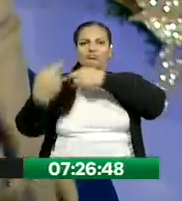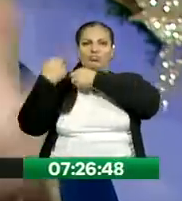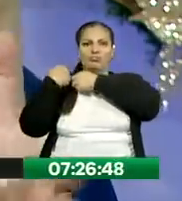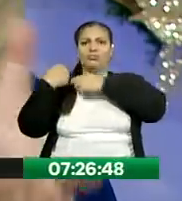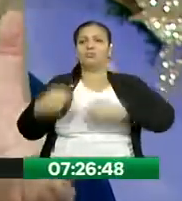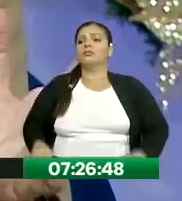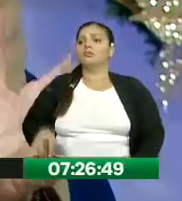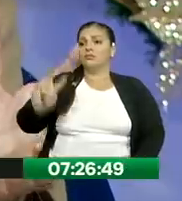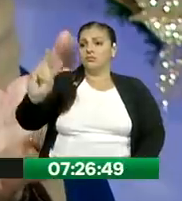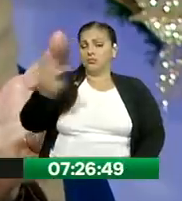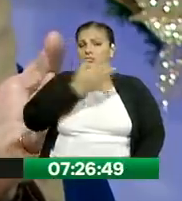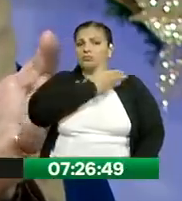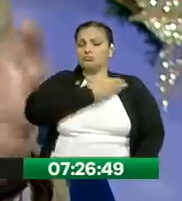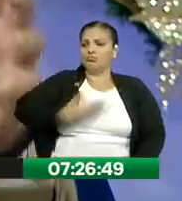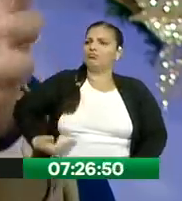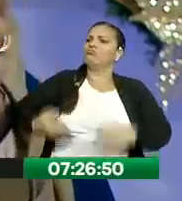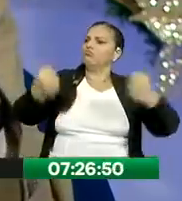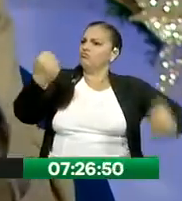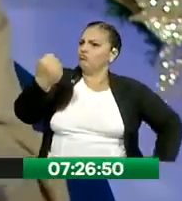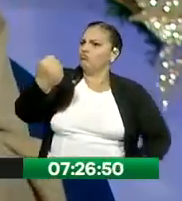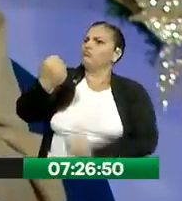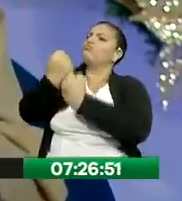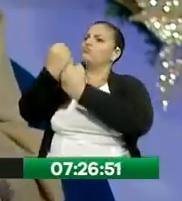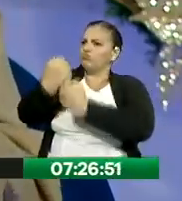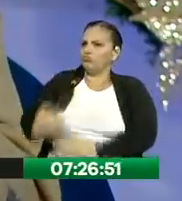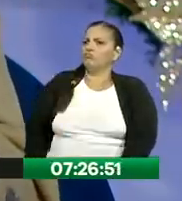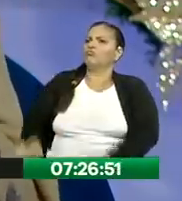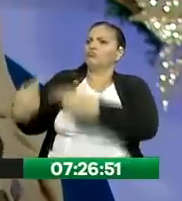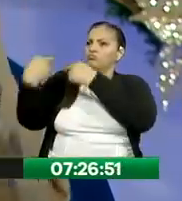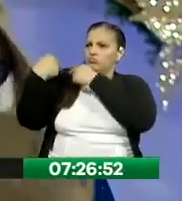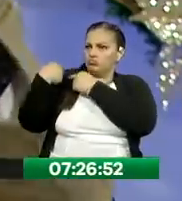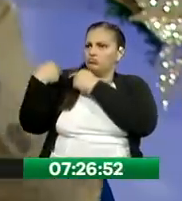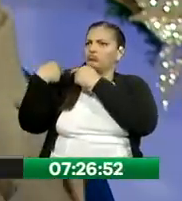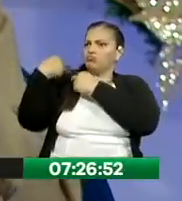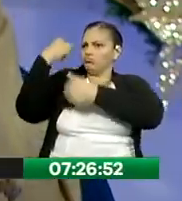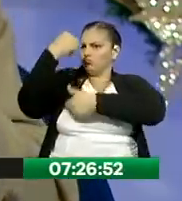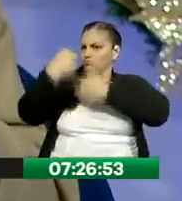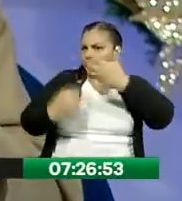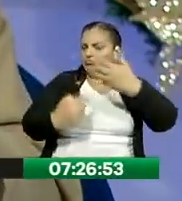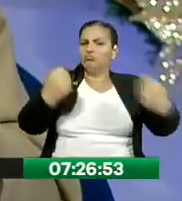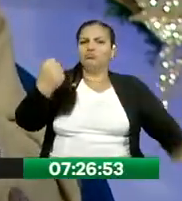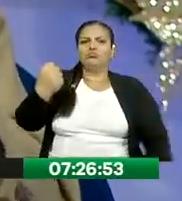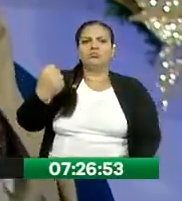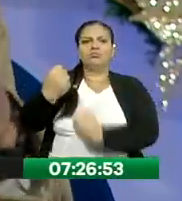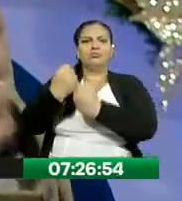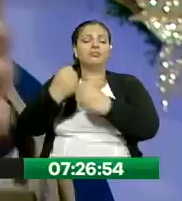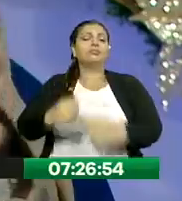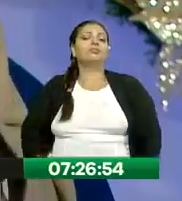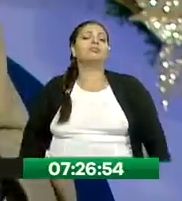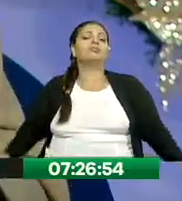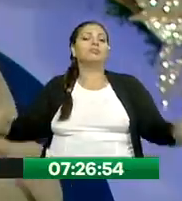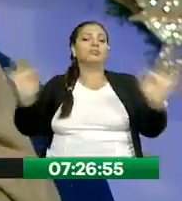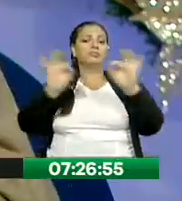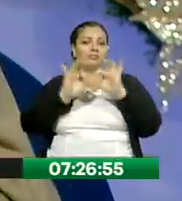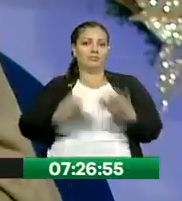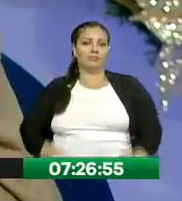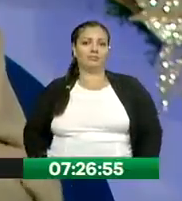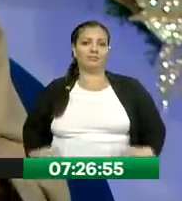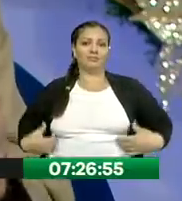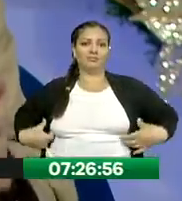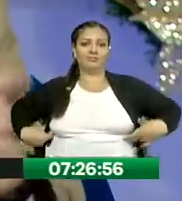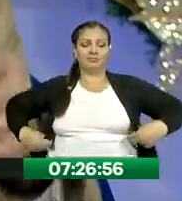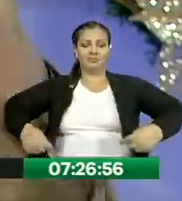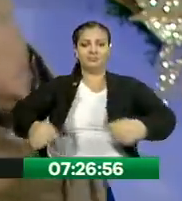de falta del presidente, como ya el vicepresidente está enterado de todas las acciones que se han venido